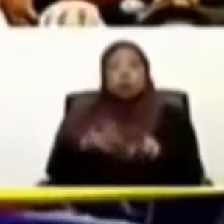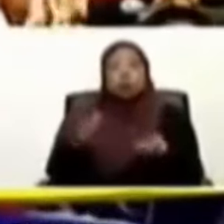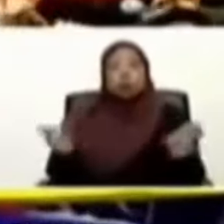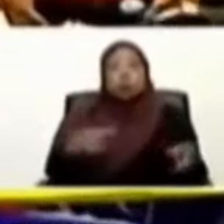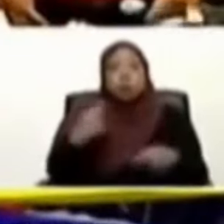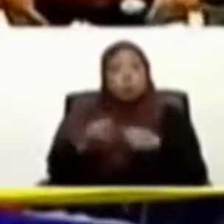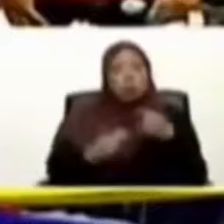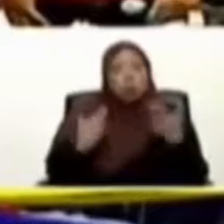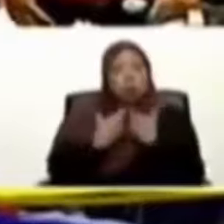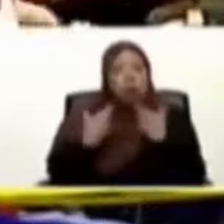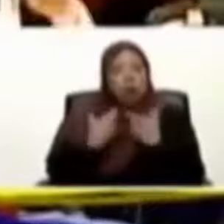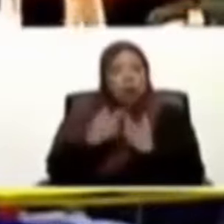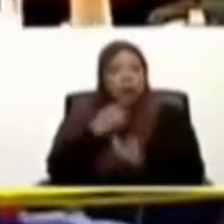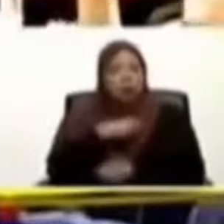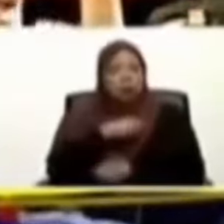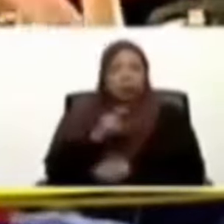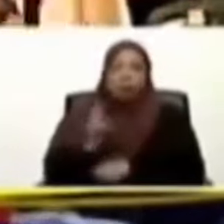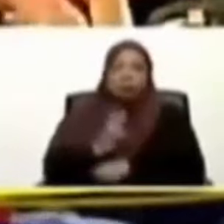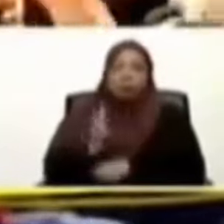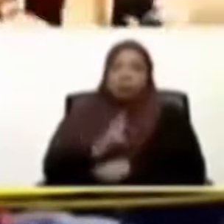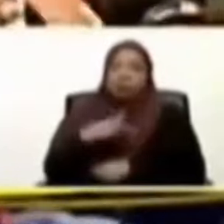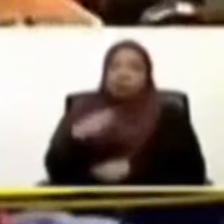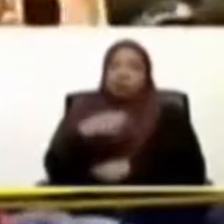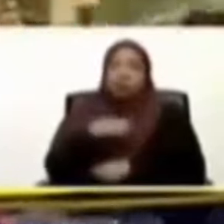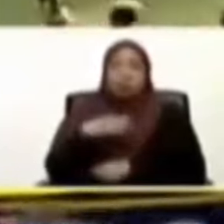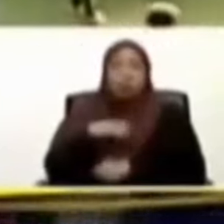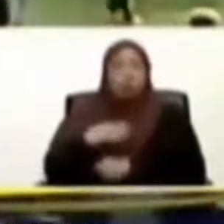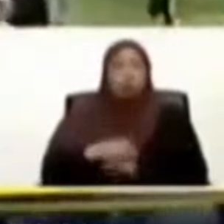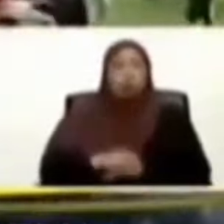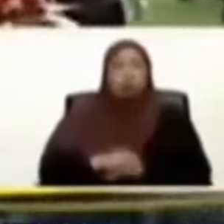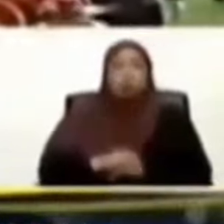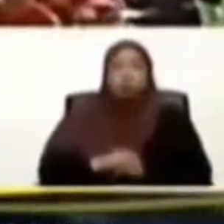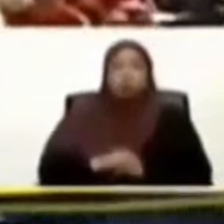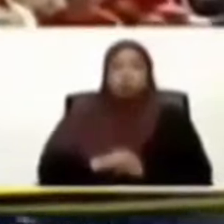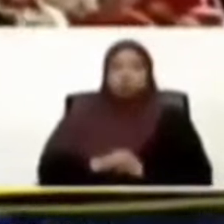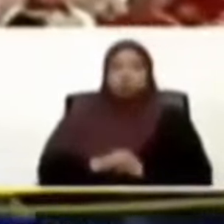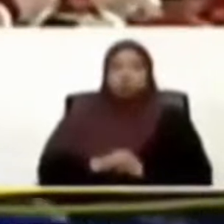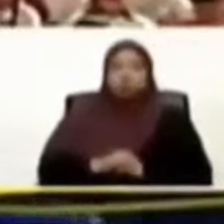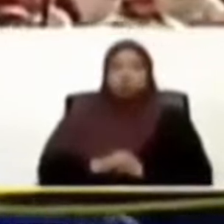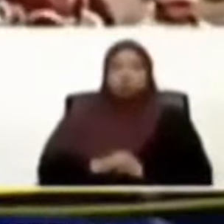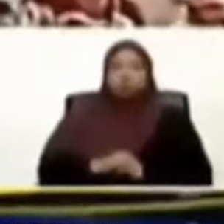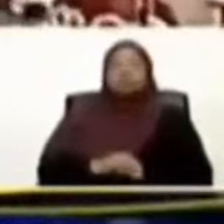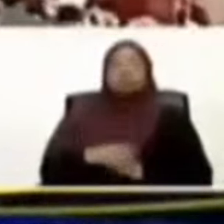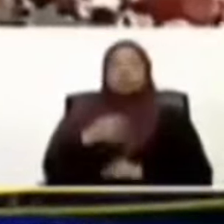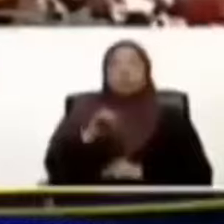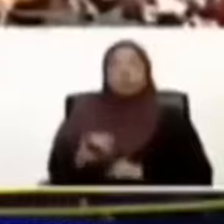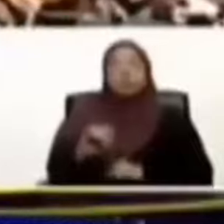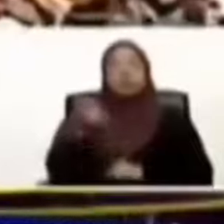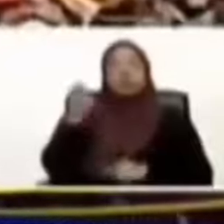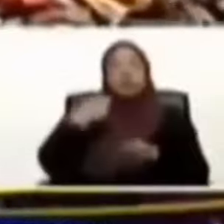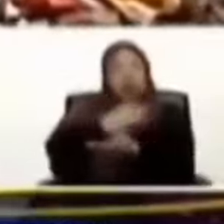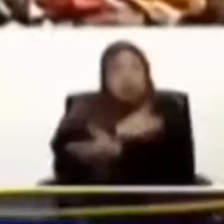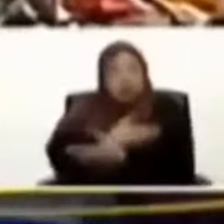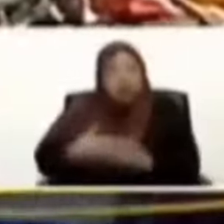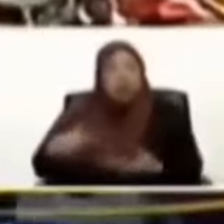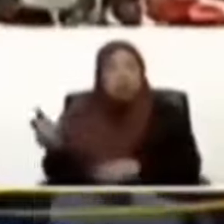fue un personaje bendecido con carisma, además con un enorme auge de petróleo. No